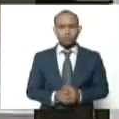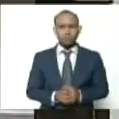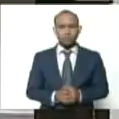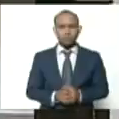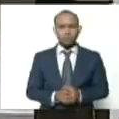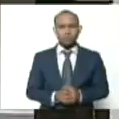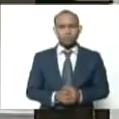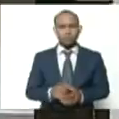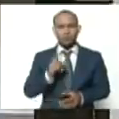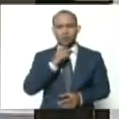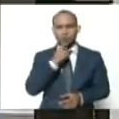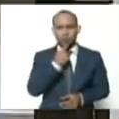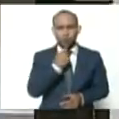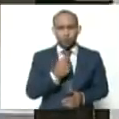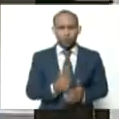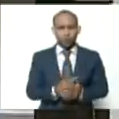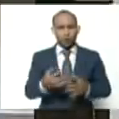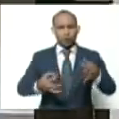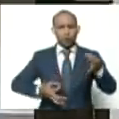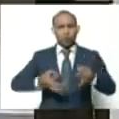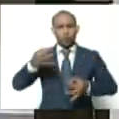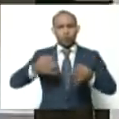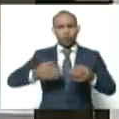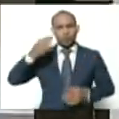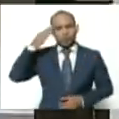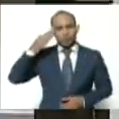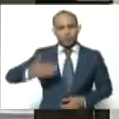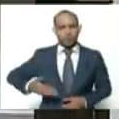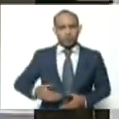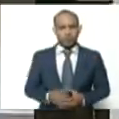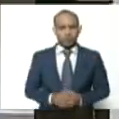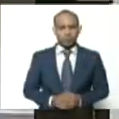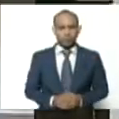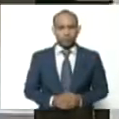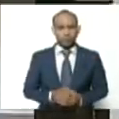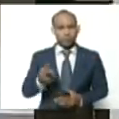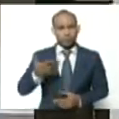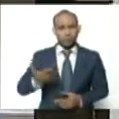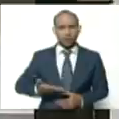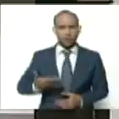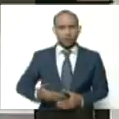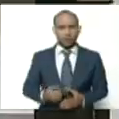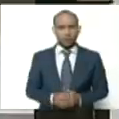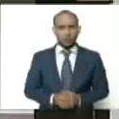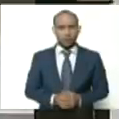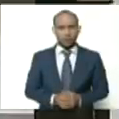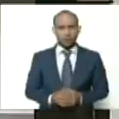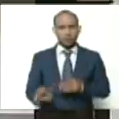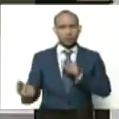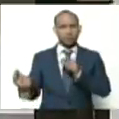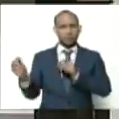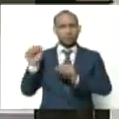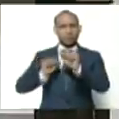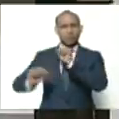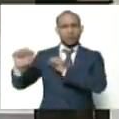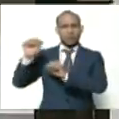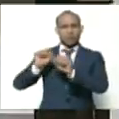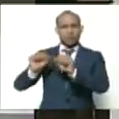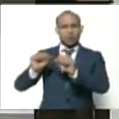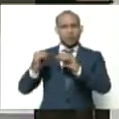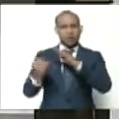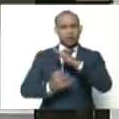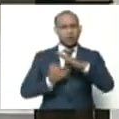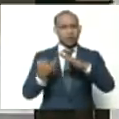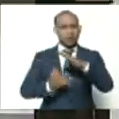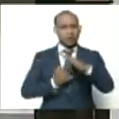orgánica del Código de Justicia Militar, muy importante, para la defensa de la estabilidad de las